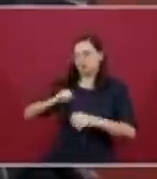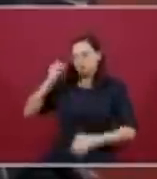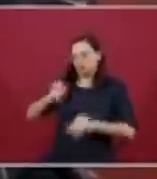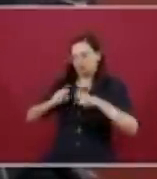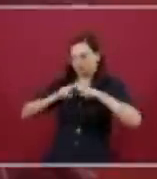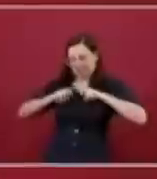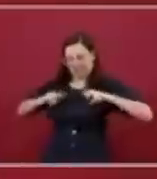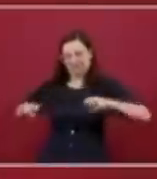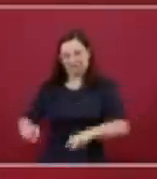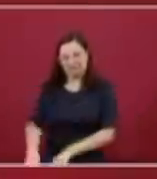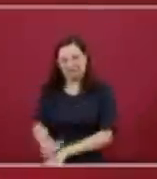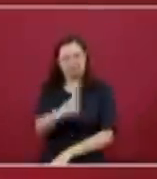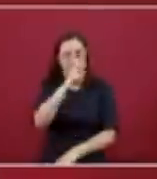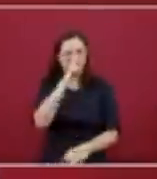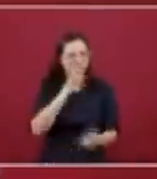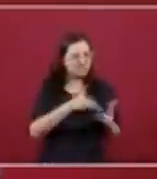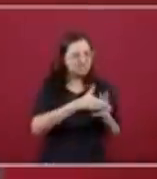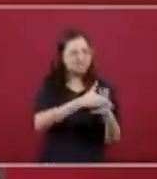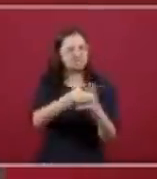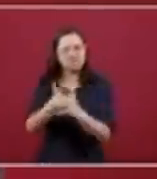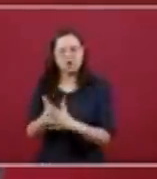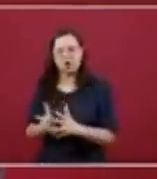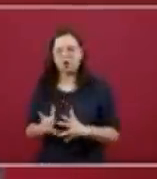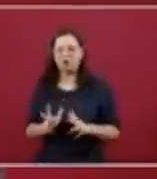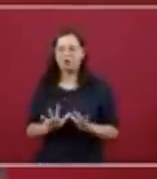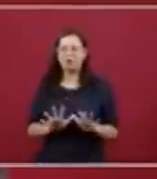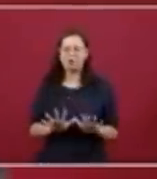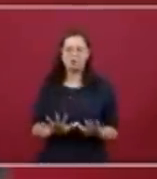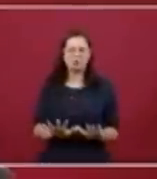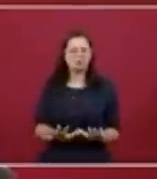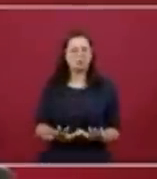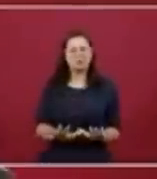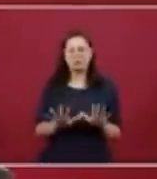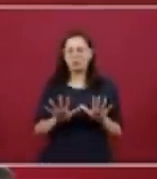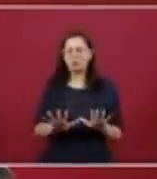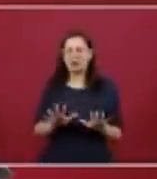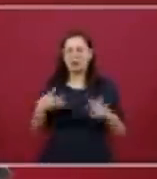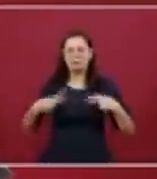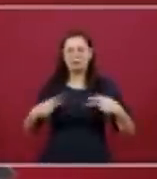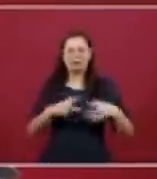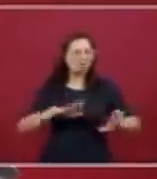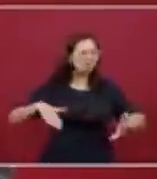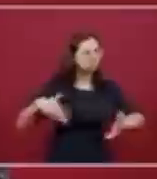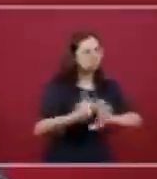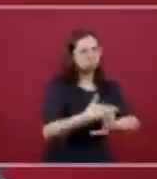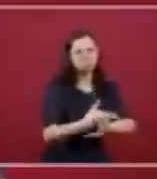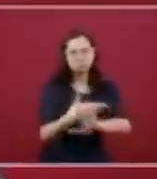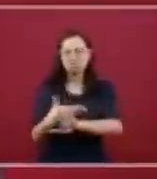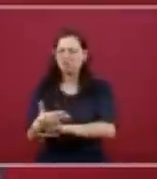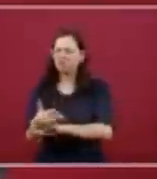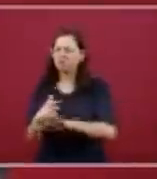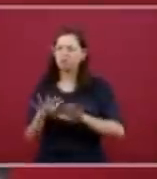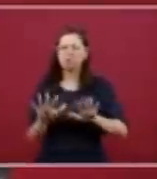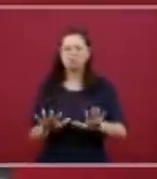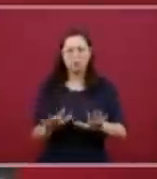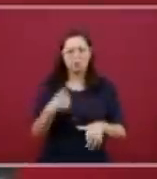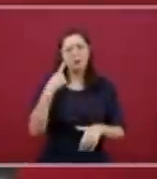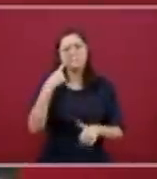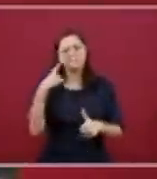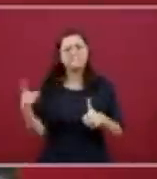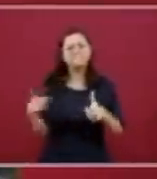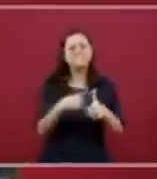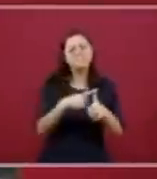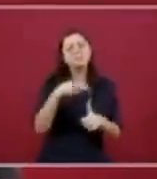no es afectar la dignidad de nadie, tiene que haber pruebas, tiene que